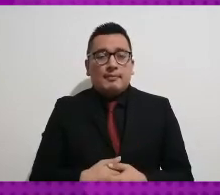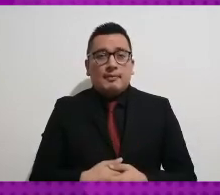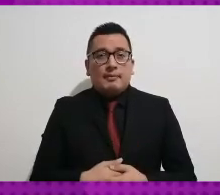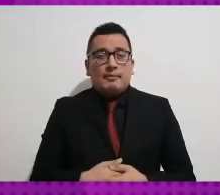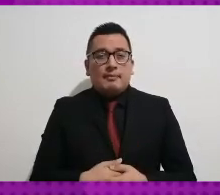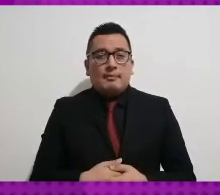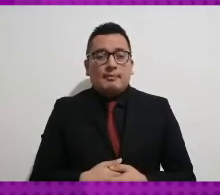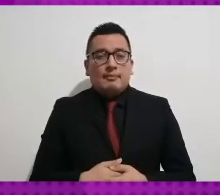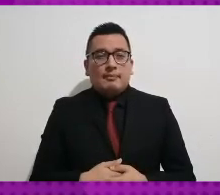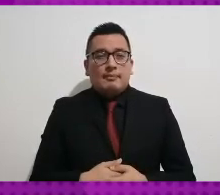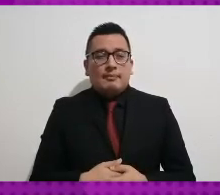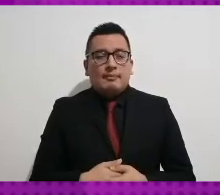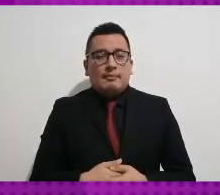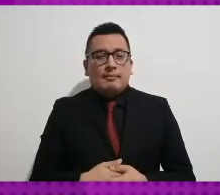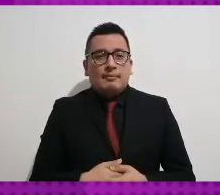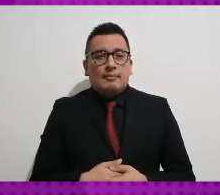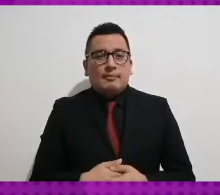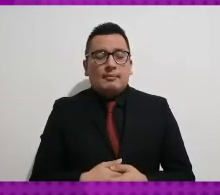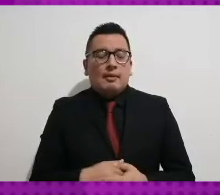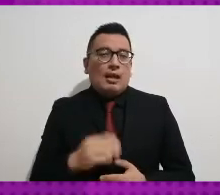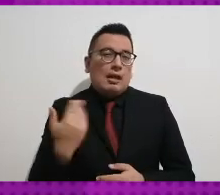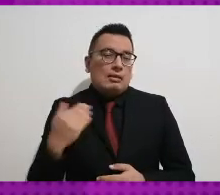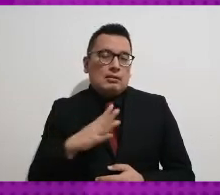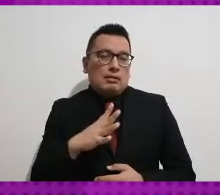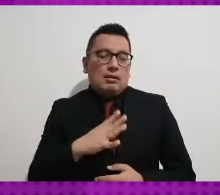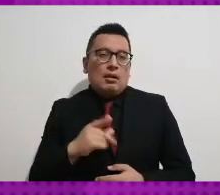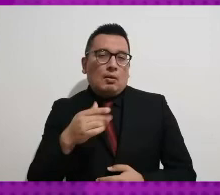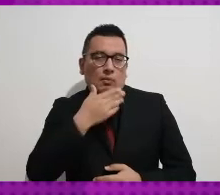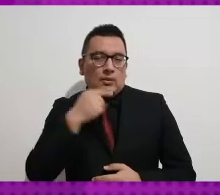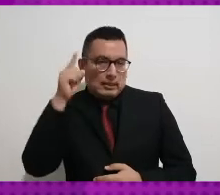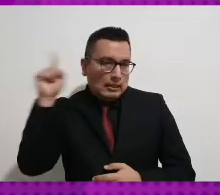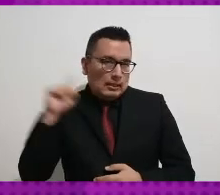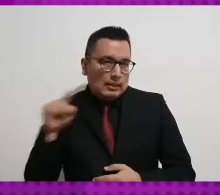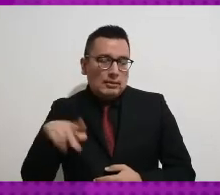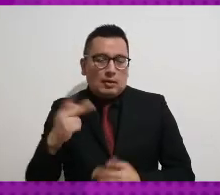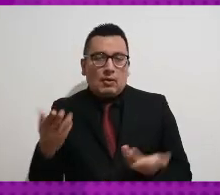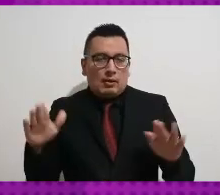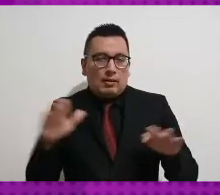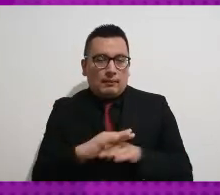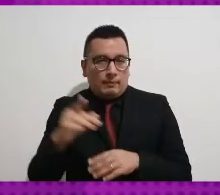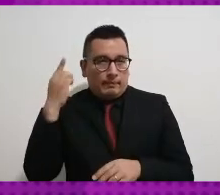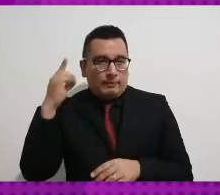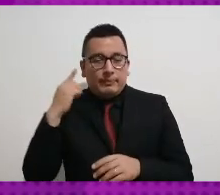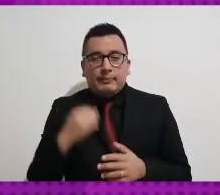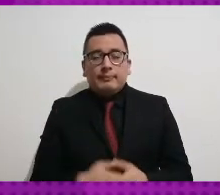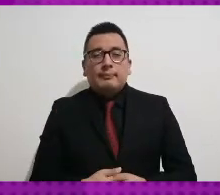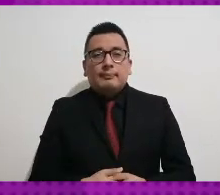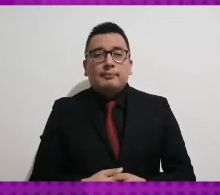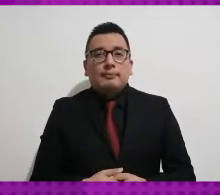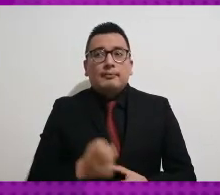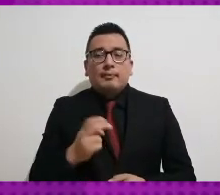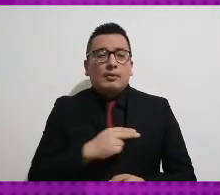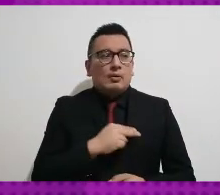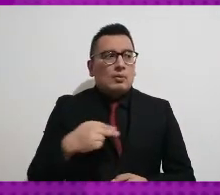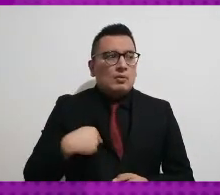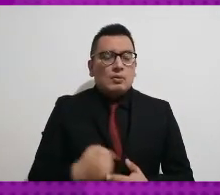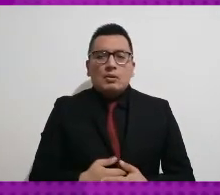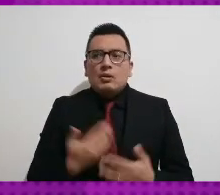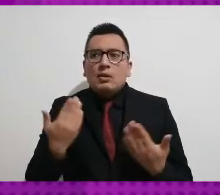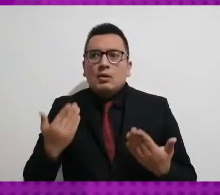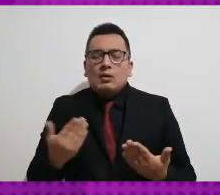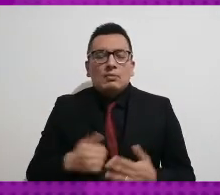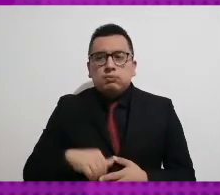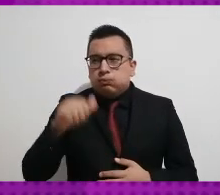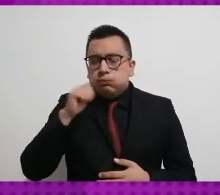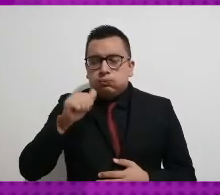el Contralor de Zacatecas. Así que estamos en una acción permanente dentro de la ACCIEM,